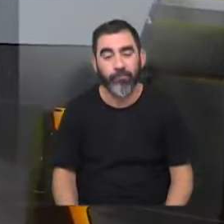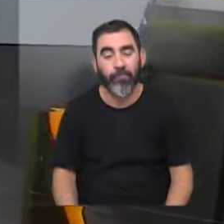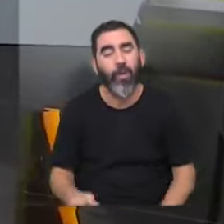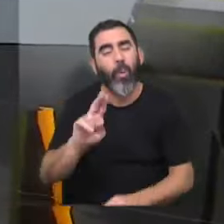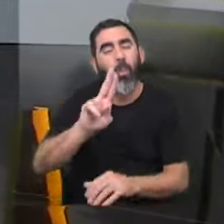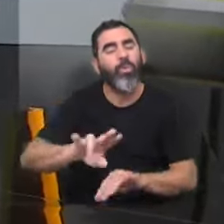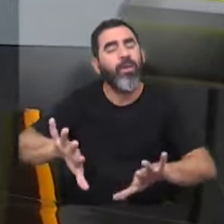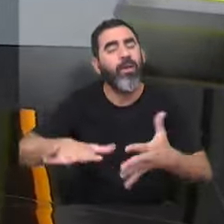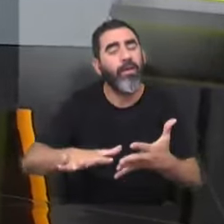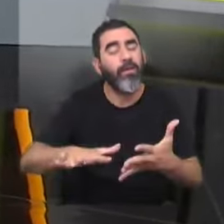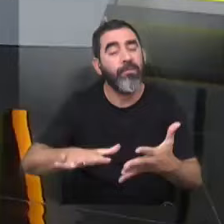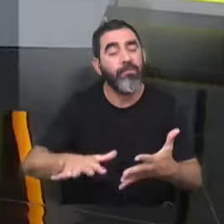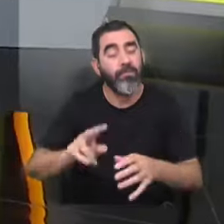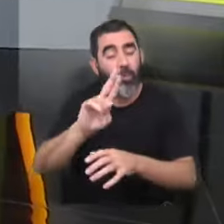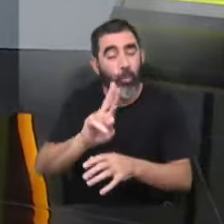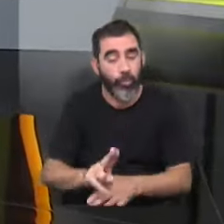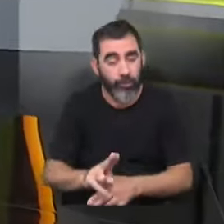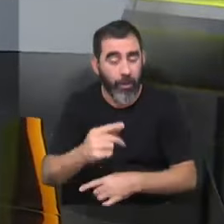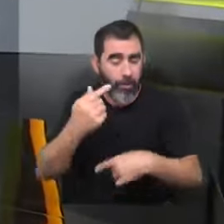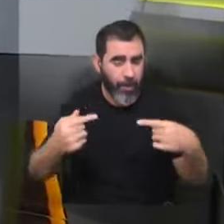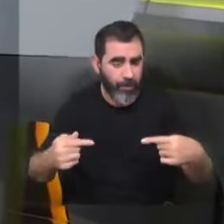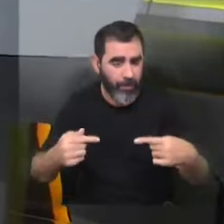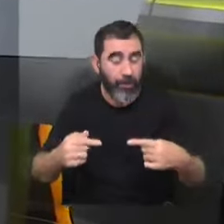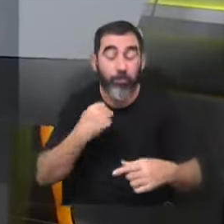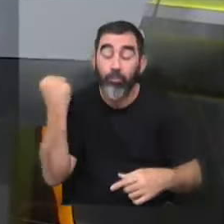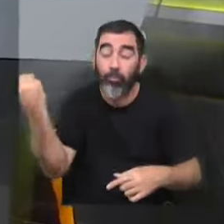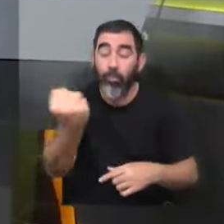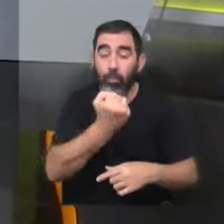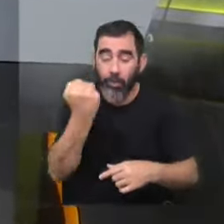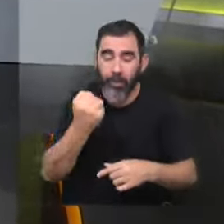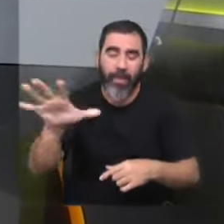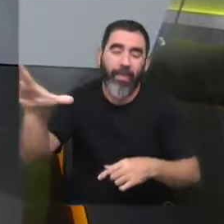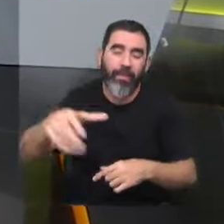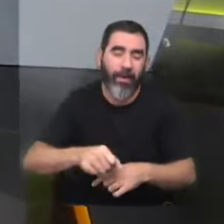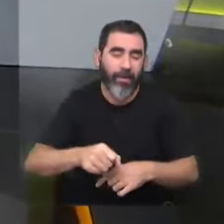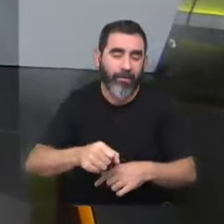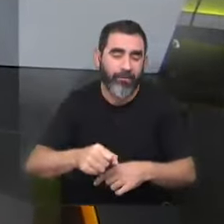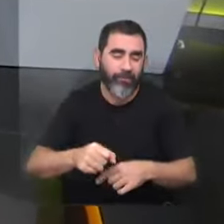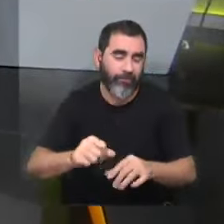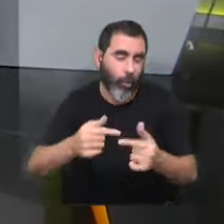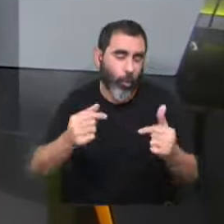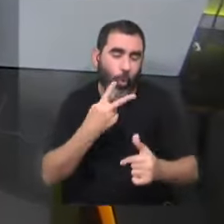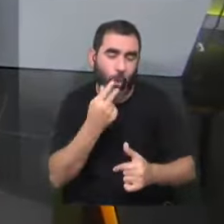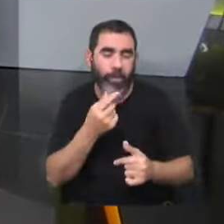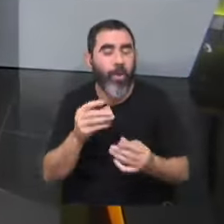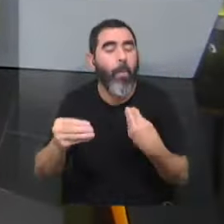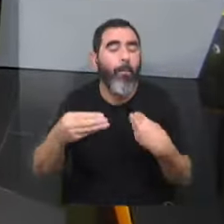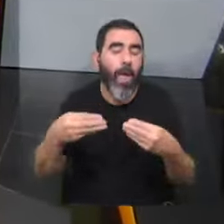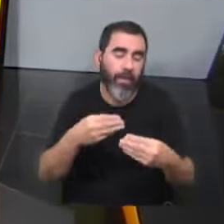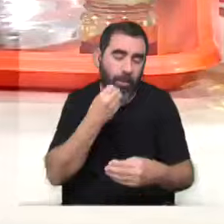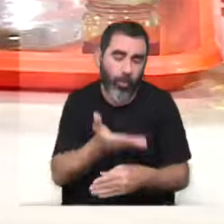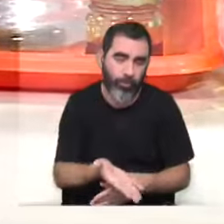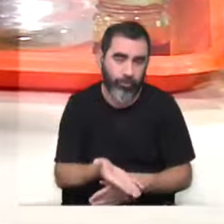usa? ¿Cuál es la materia prima acá? Vamos a usar. Los materiales siempre es muy importante. Ahora trajimos un súper matraz de vidrio, pero en general es todo de plástico.